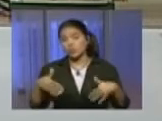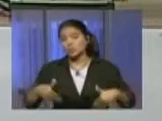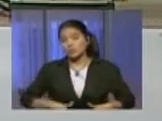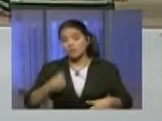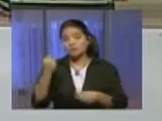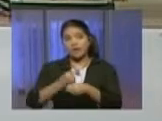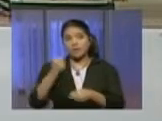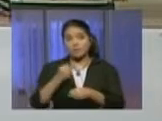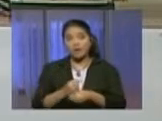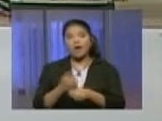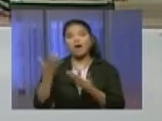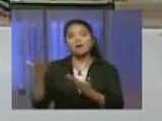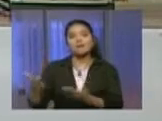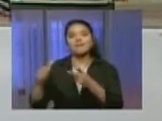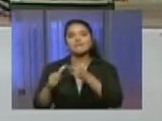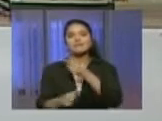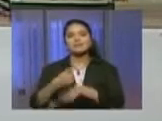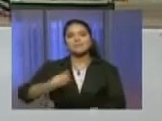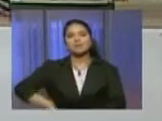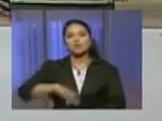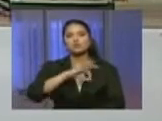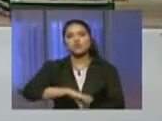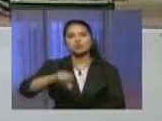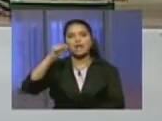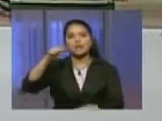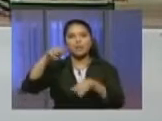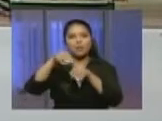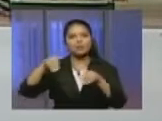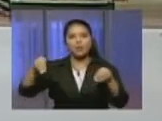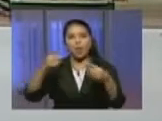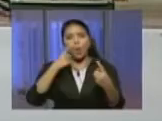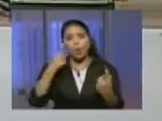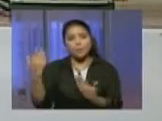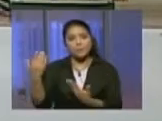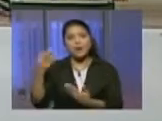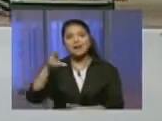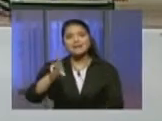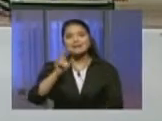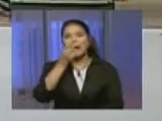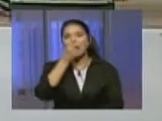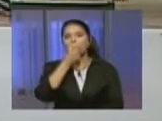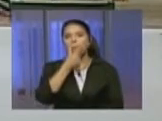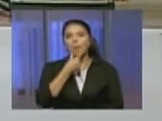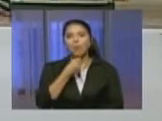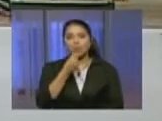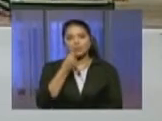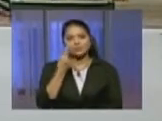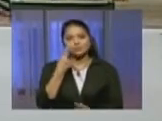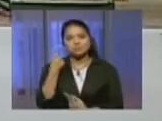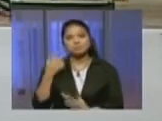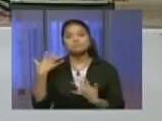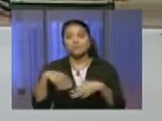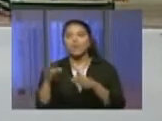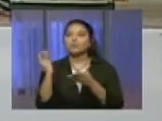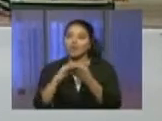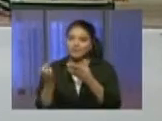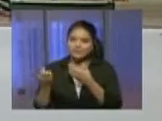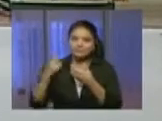nuestro vicepresidente del socialismo territorial compañero Ricardo Molina que se